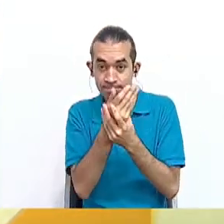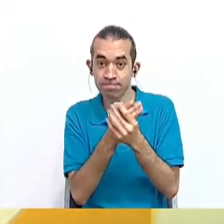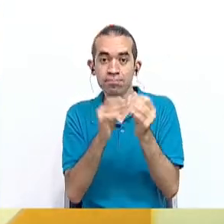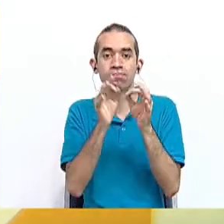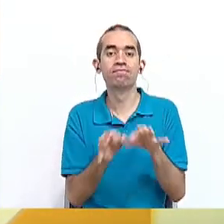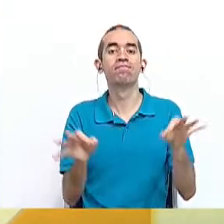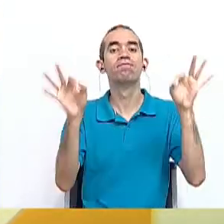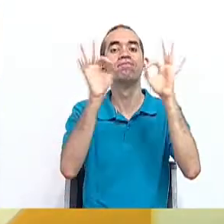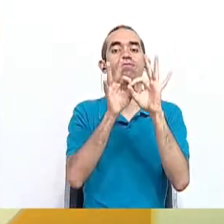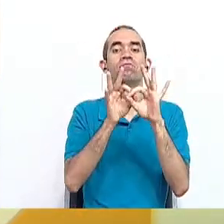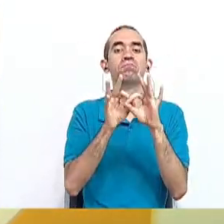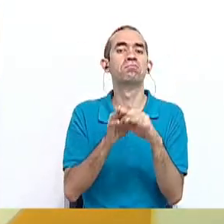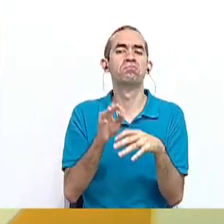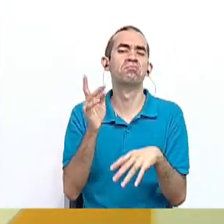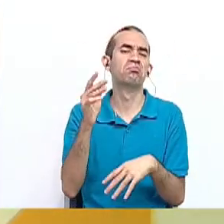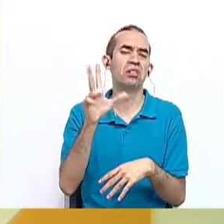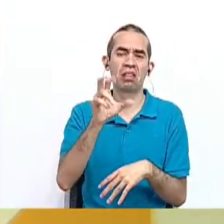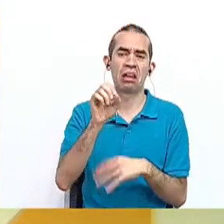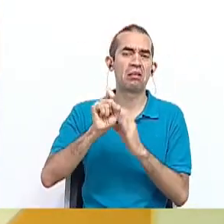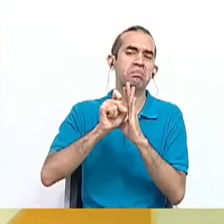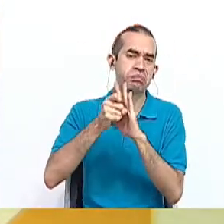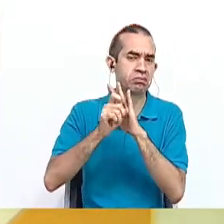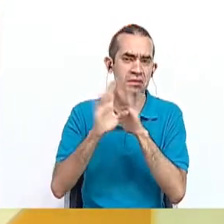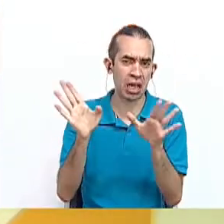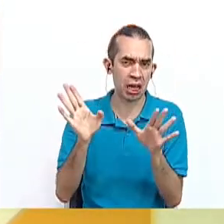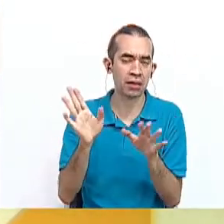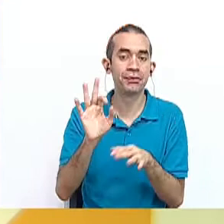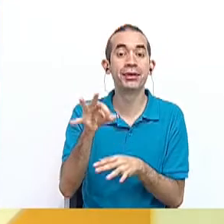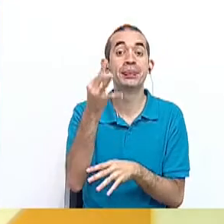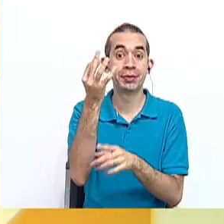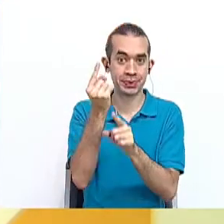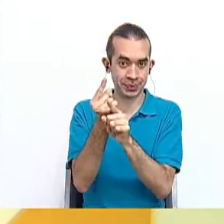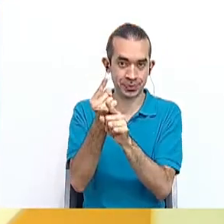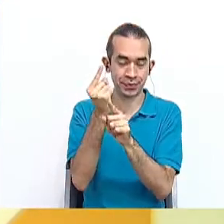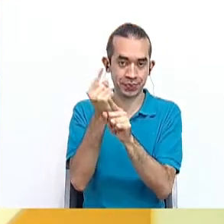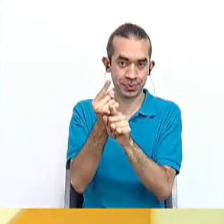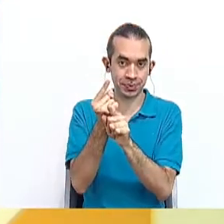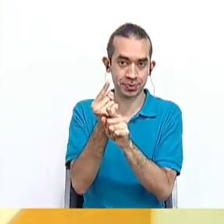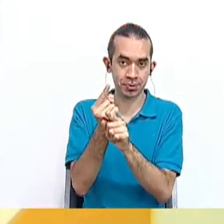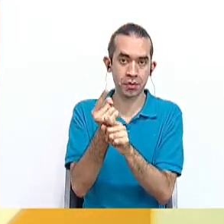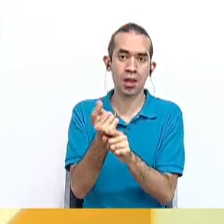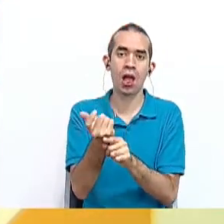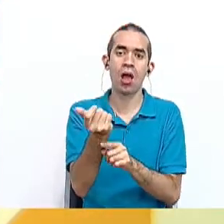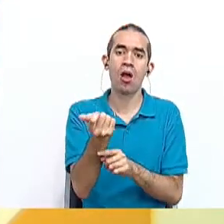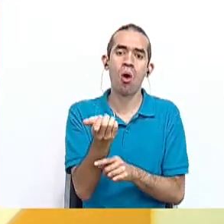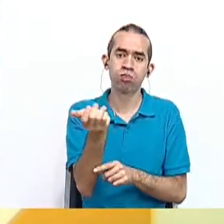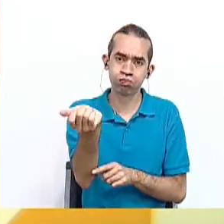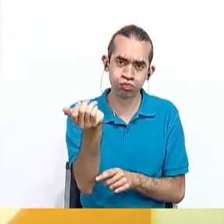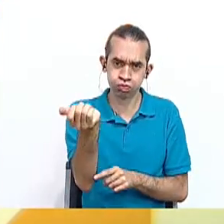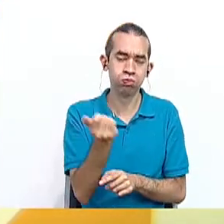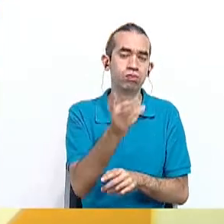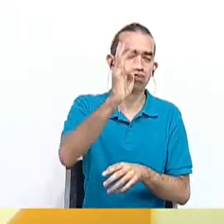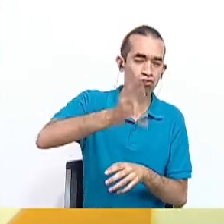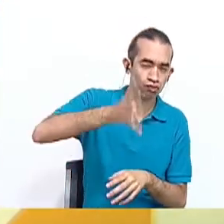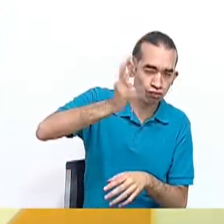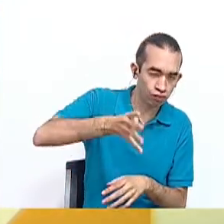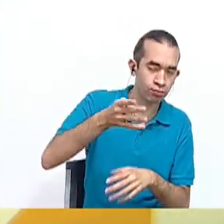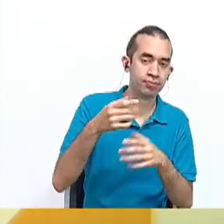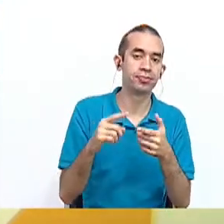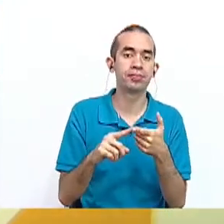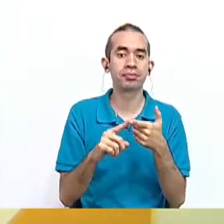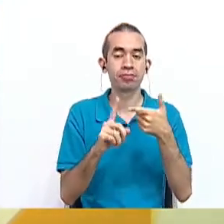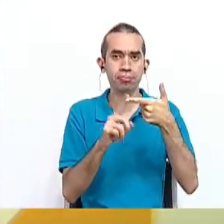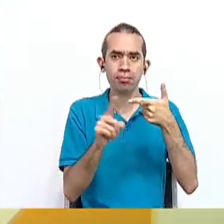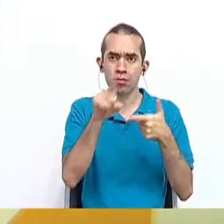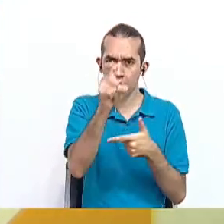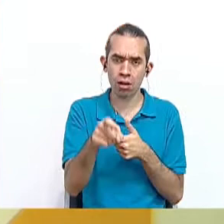importante. No nos llevará más de 30 segundos si lo hacemos de la forma correcta, con abundante agua y jabón. ¿Y